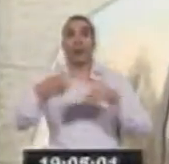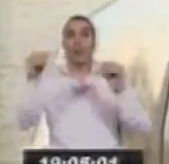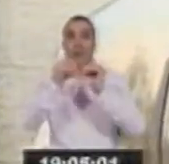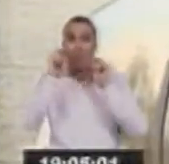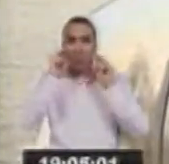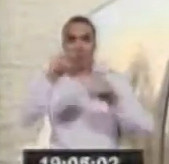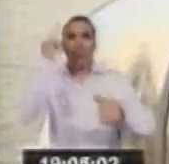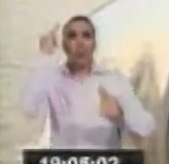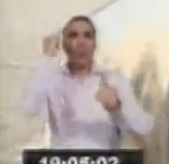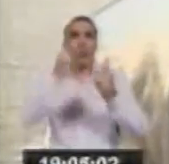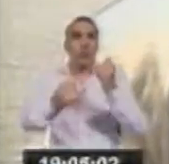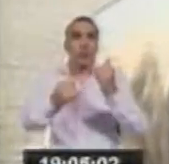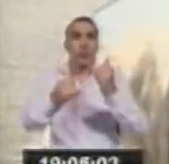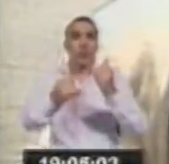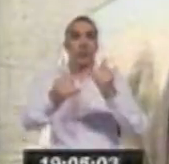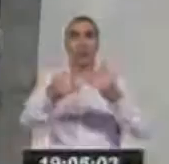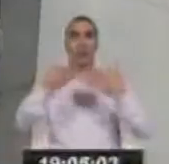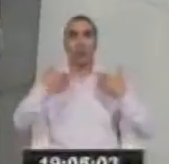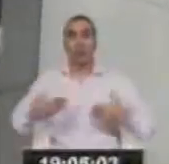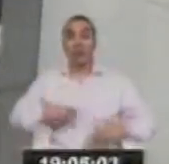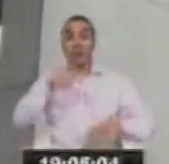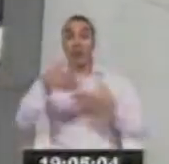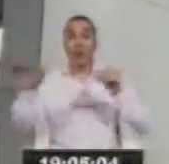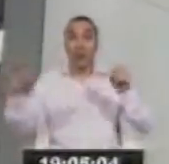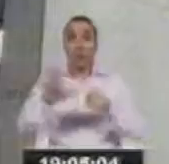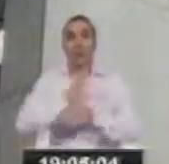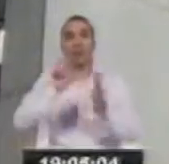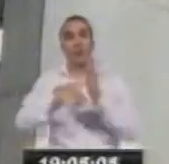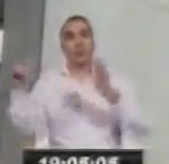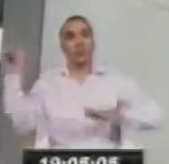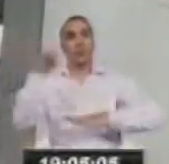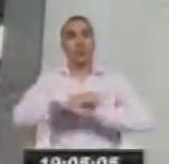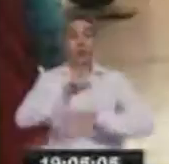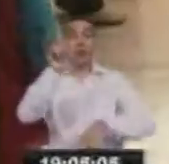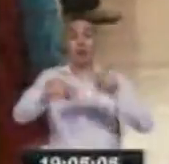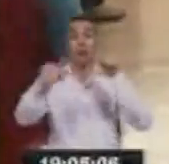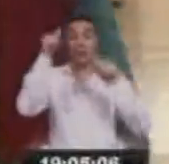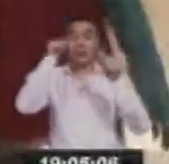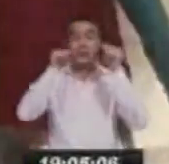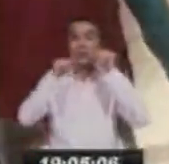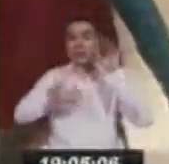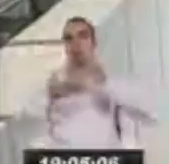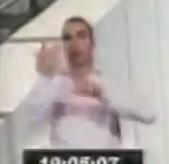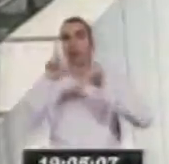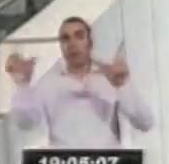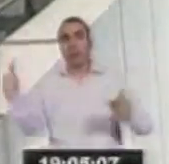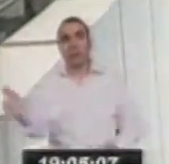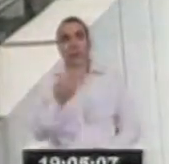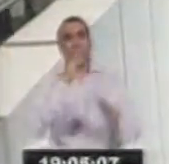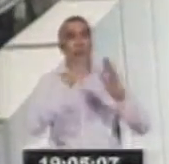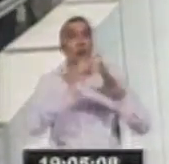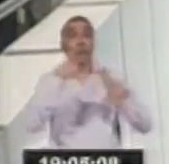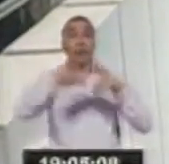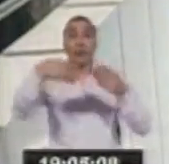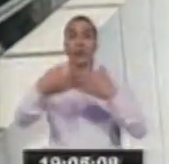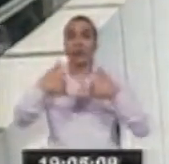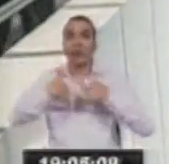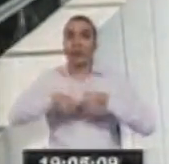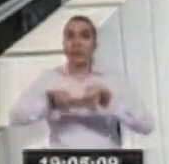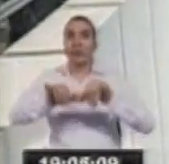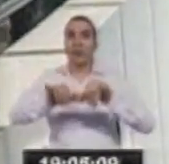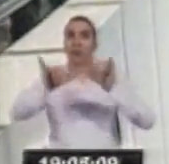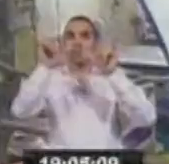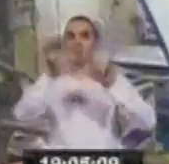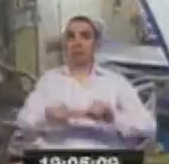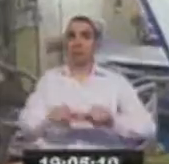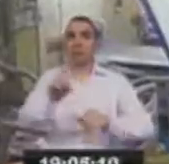identificado el último cadáver. Algunos heridos ya fueron dados de alta, mientras la mayoría de ellos continuarán al